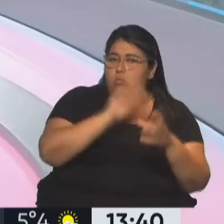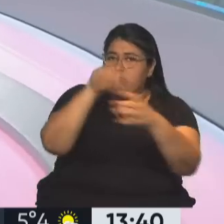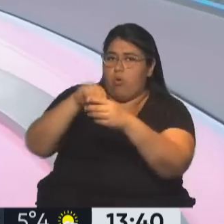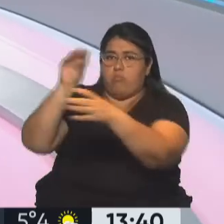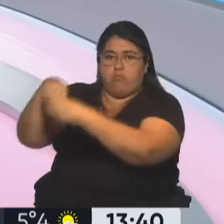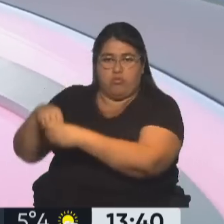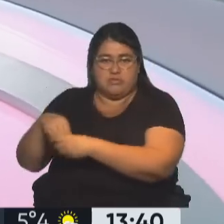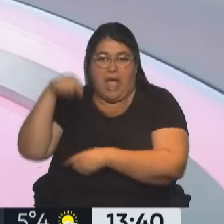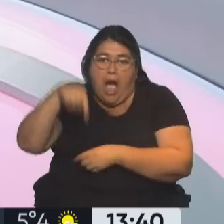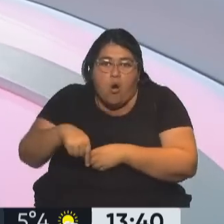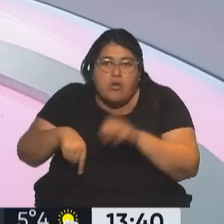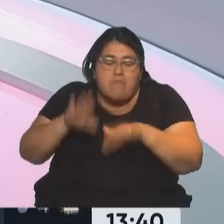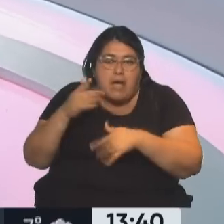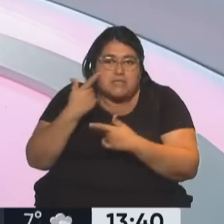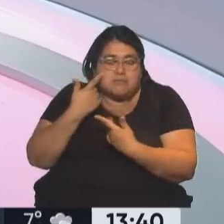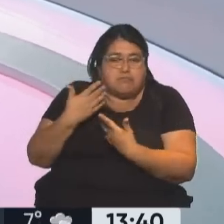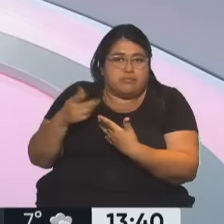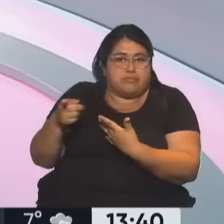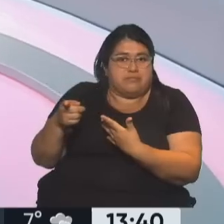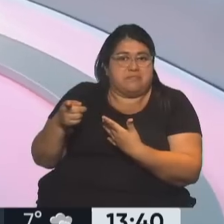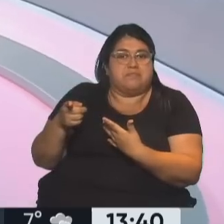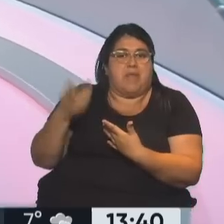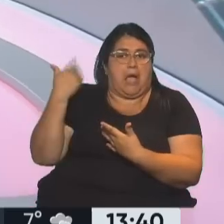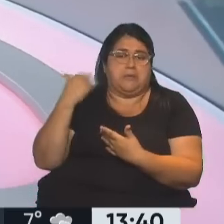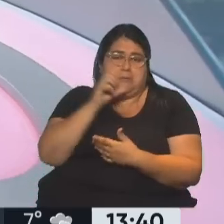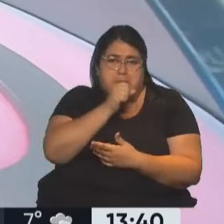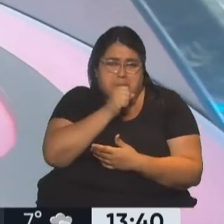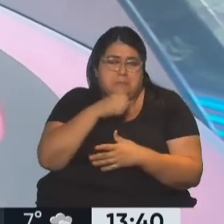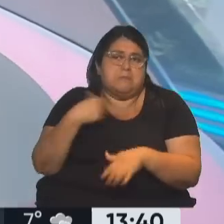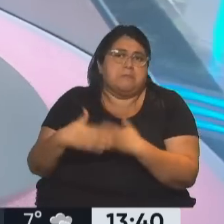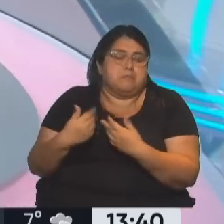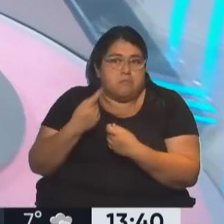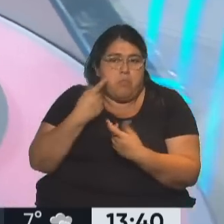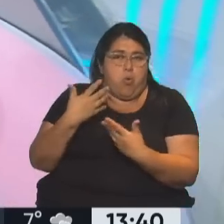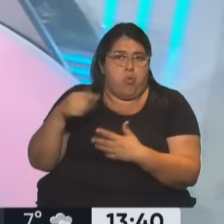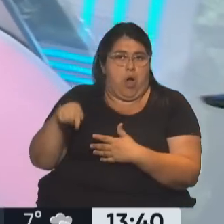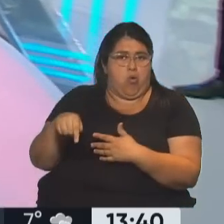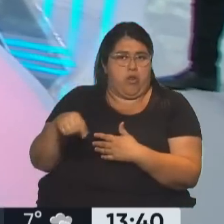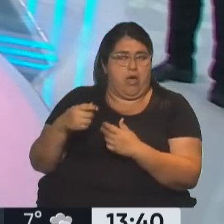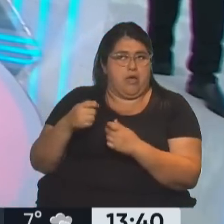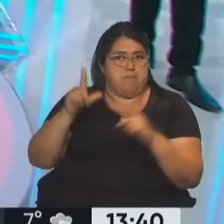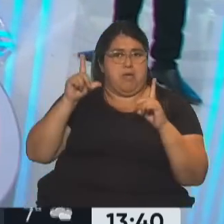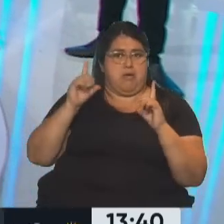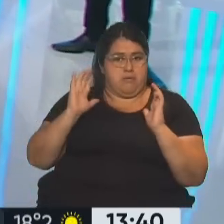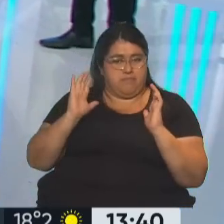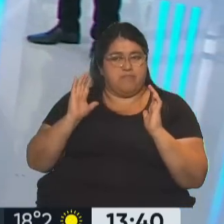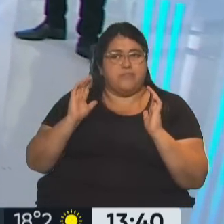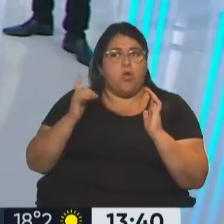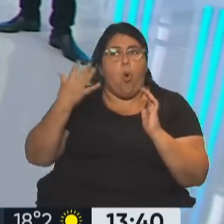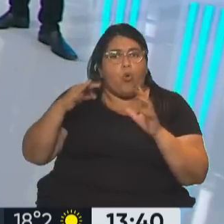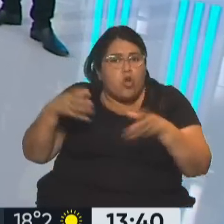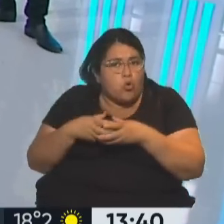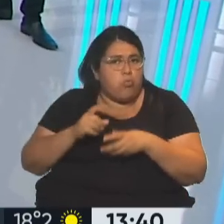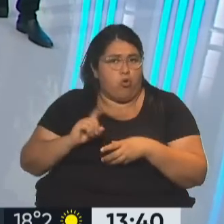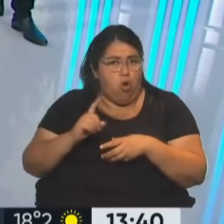viendo de manera mucho más visible. Está bien tener en cuenta eso, no es solamente los ejércitos de los países en conflicto, sino que hay otros actores que juegan. Me